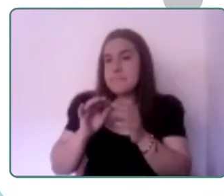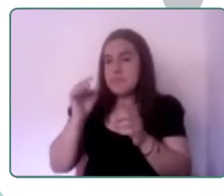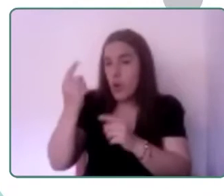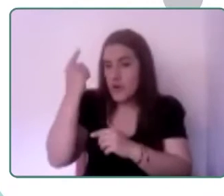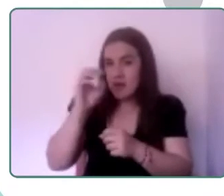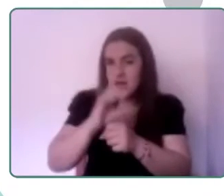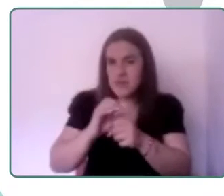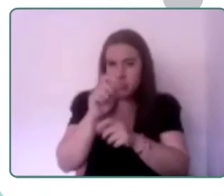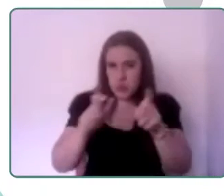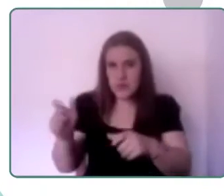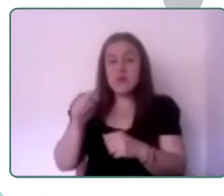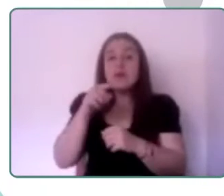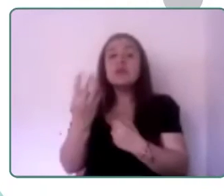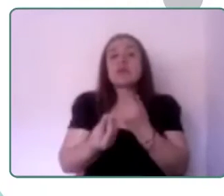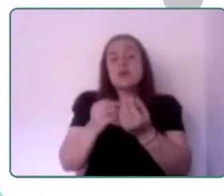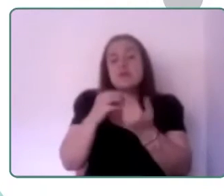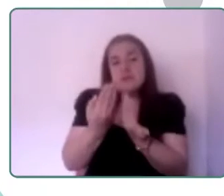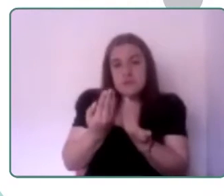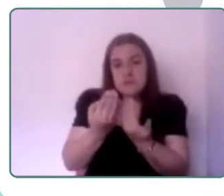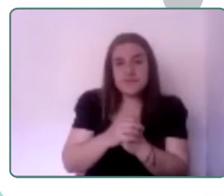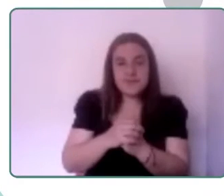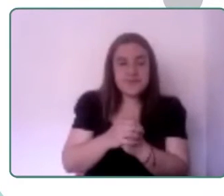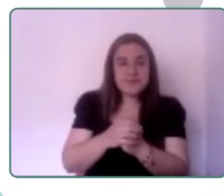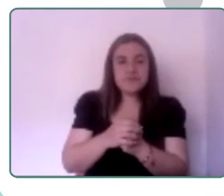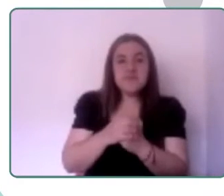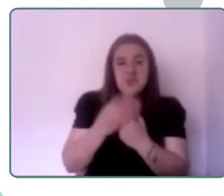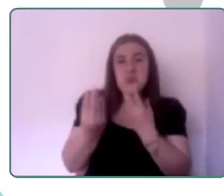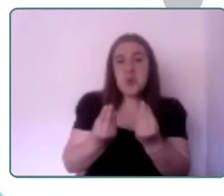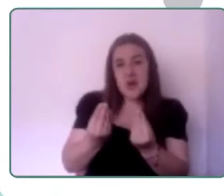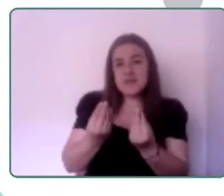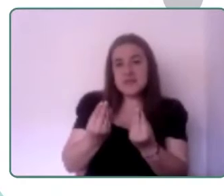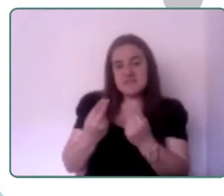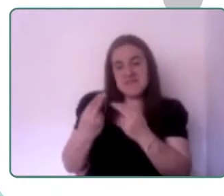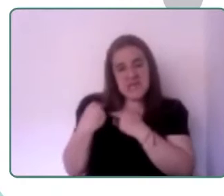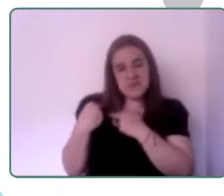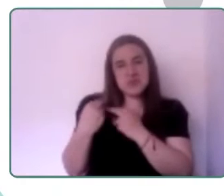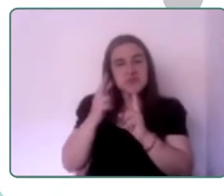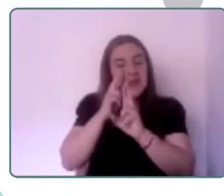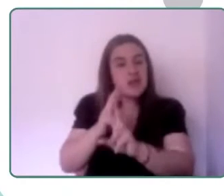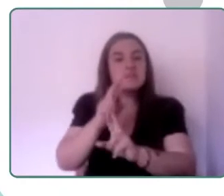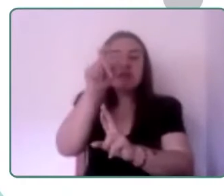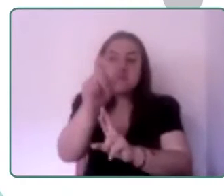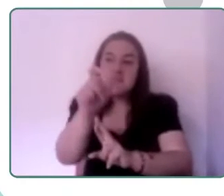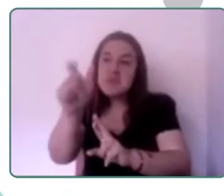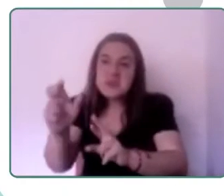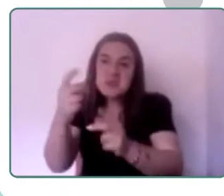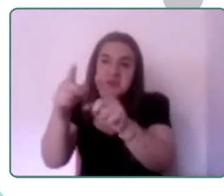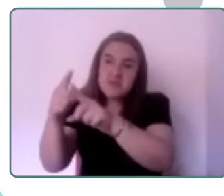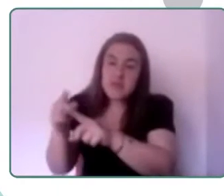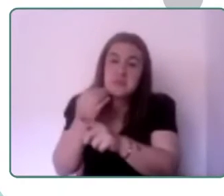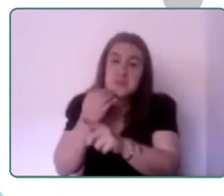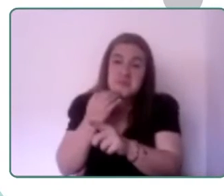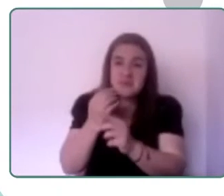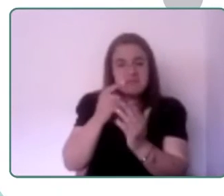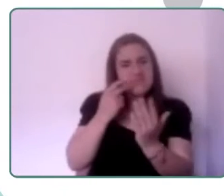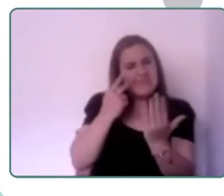responsable, tienen respeto por la intimidad y por la integridad del otro y contrastan la información o la verifican antes de